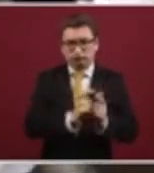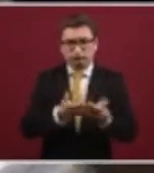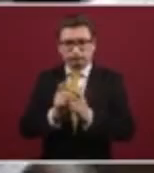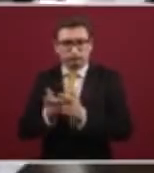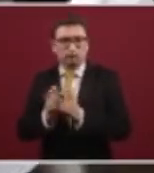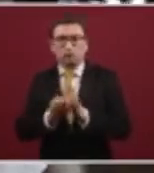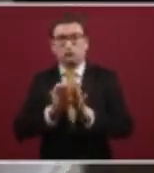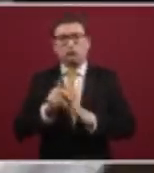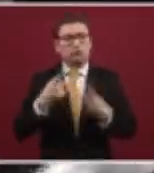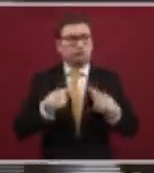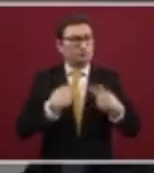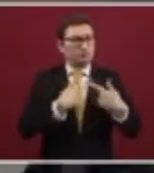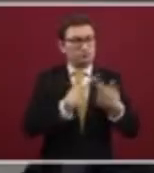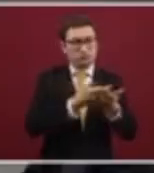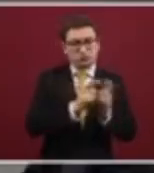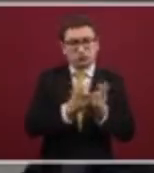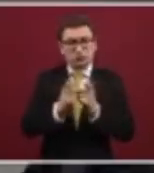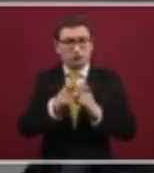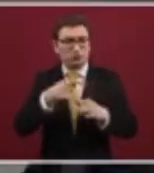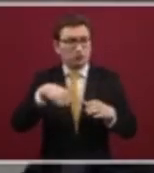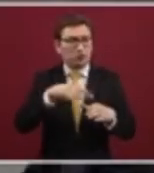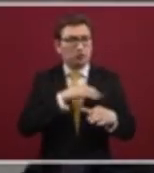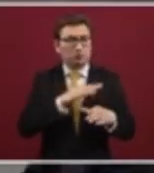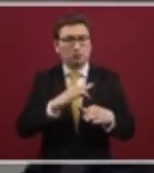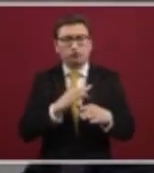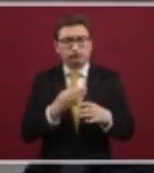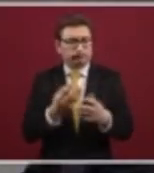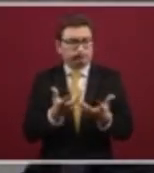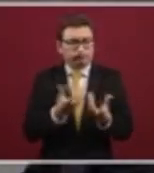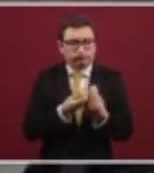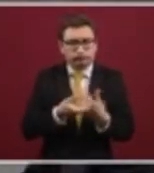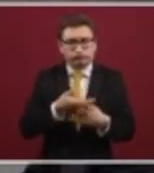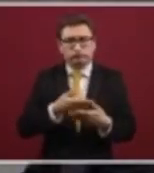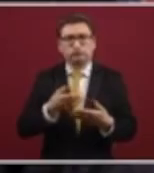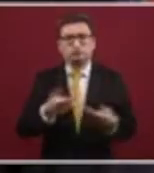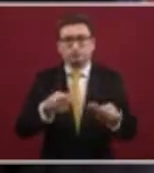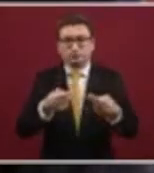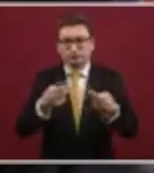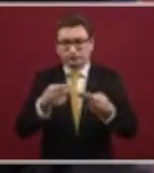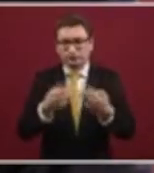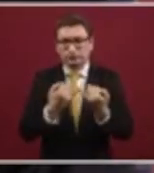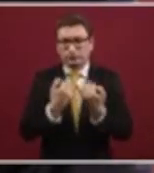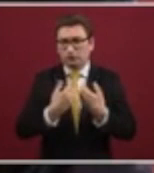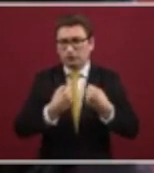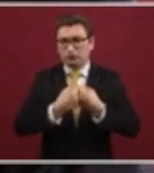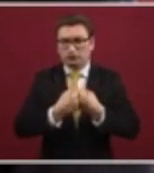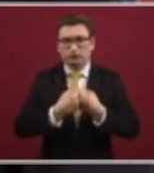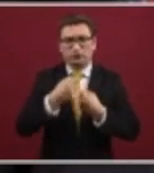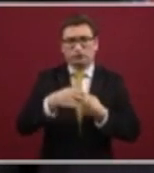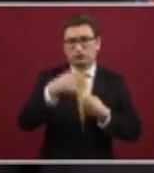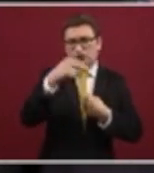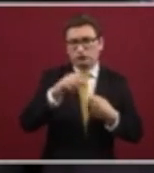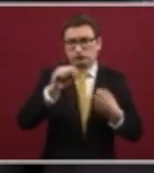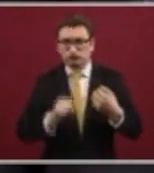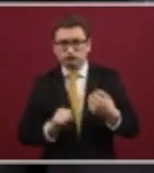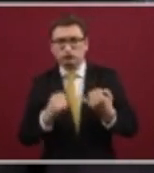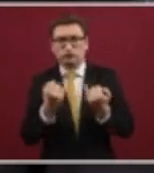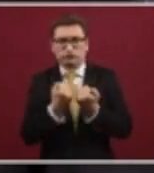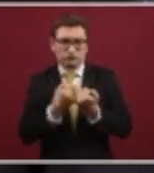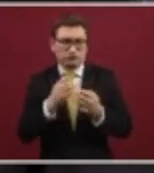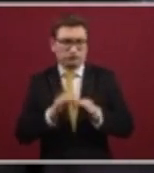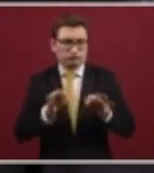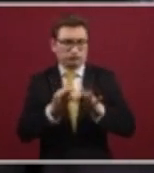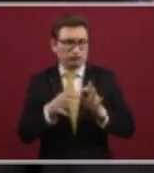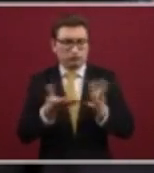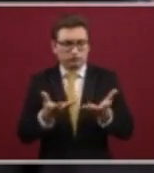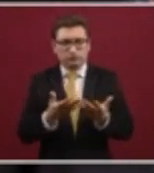que se junten pueden atacar el mercado y ahora las fronteras… La frontera norte y la sur son complementarias y